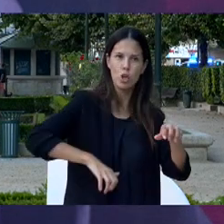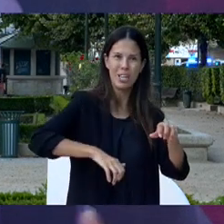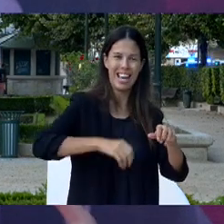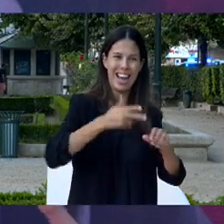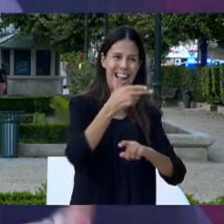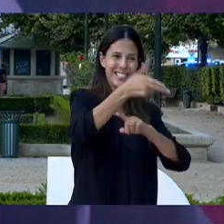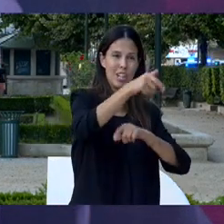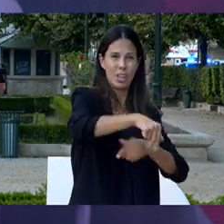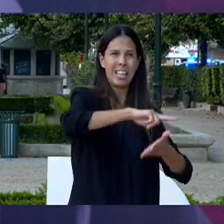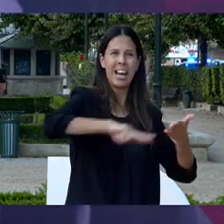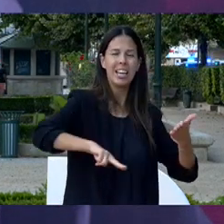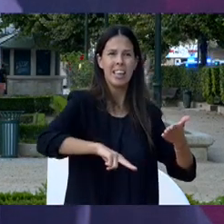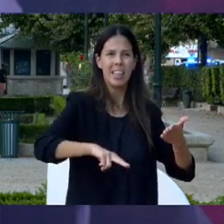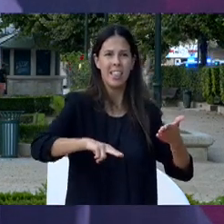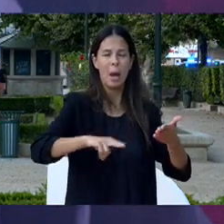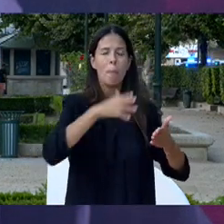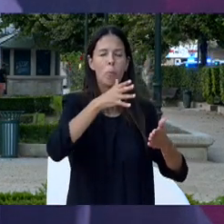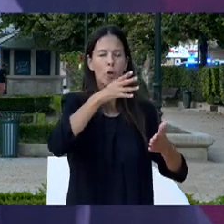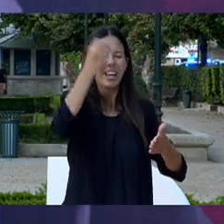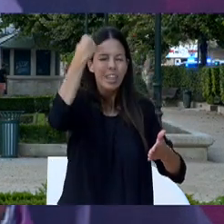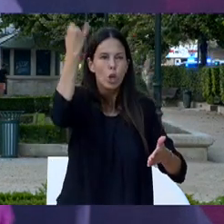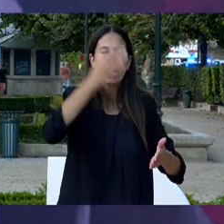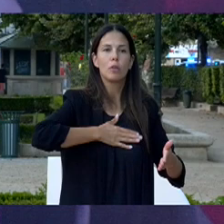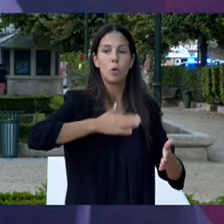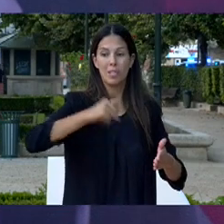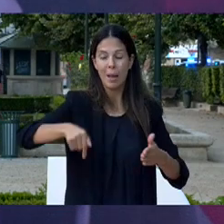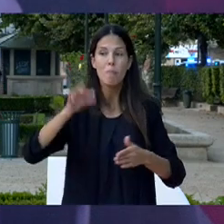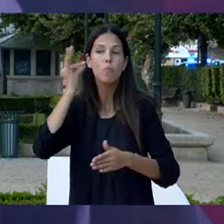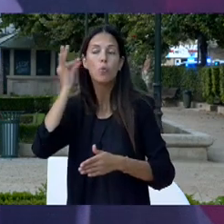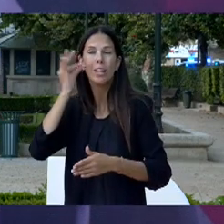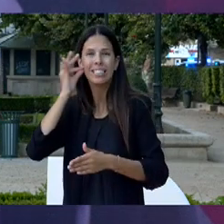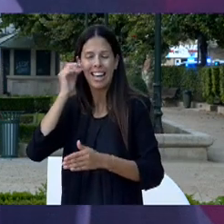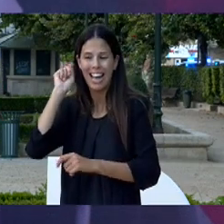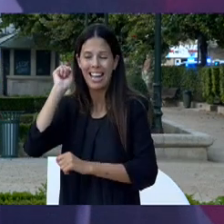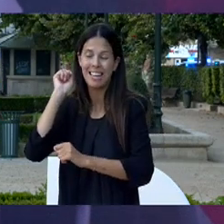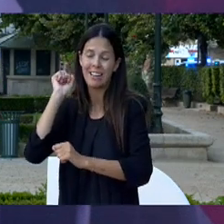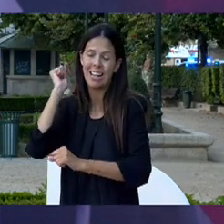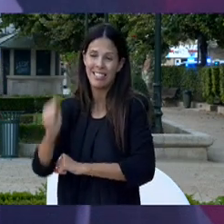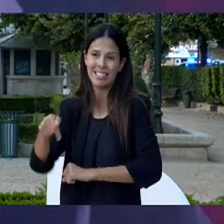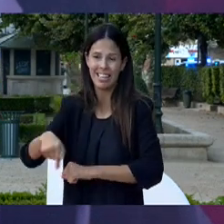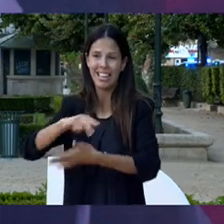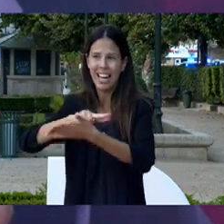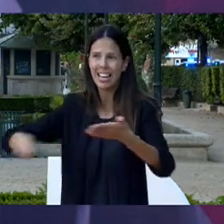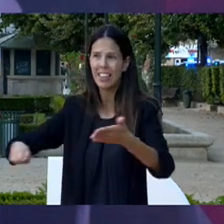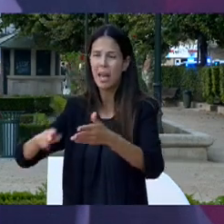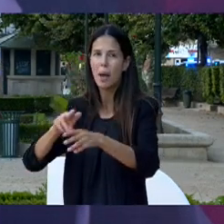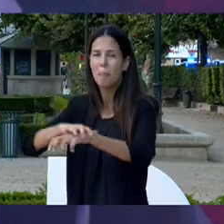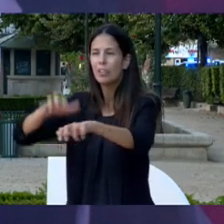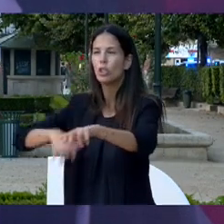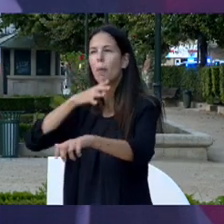Galicia foron asesinados polas súas propias ideas, a maior parte das mulleres asesinadas en Galicia foron asesinadas por dar a